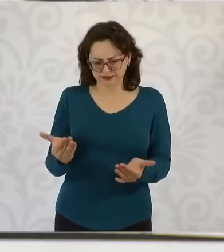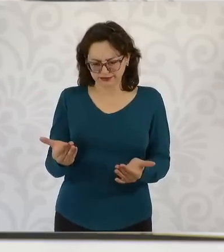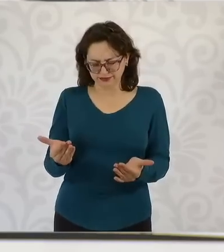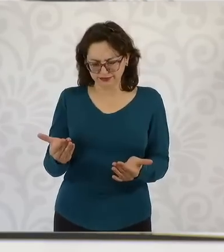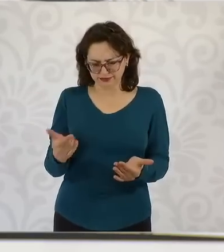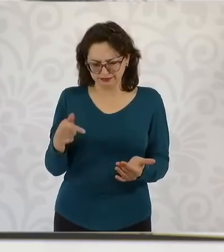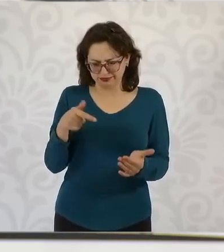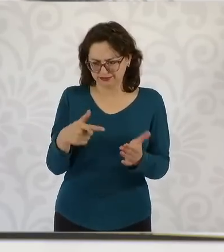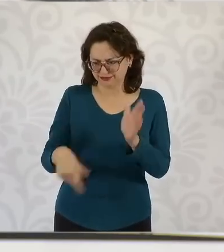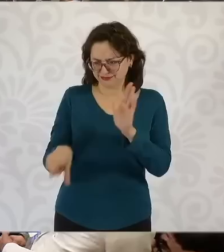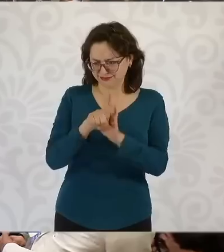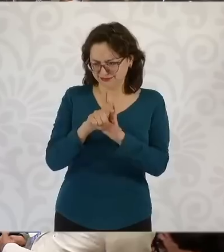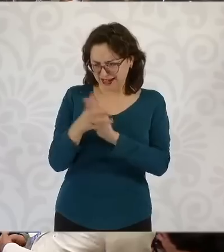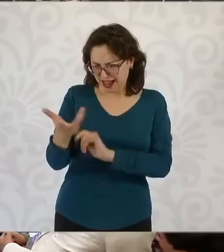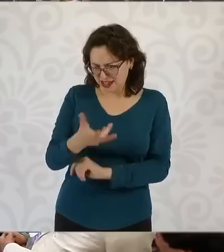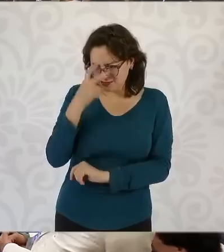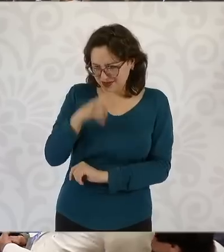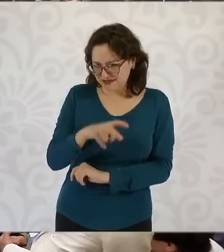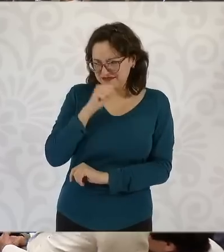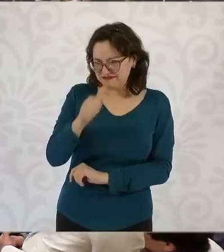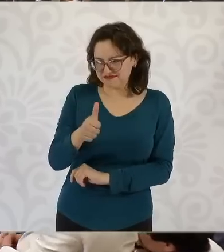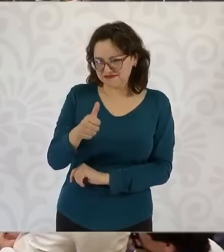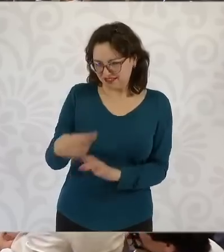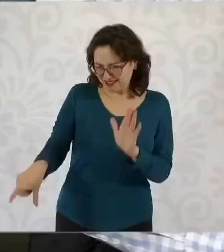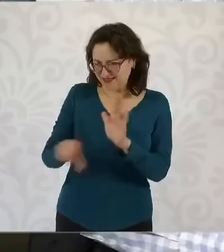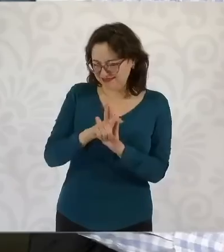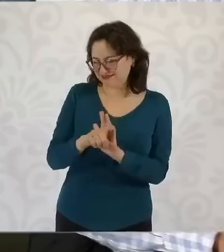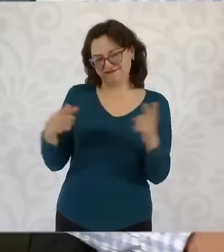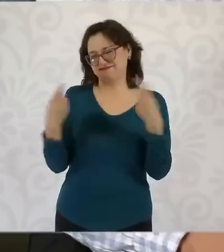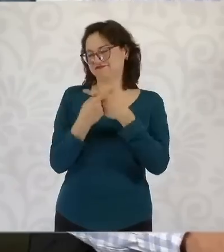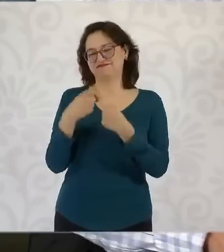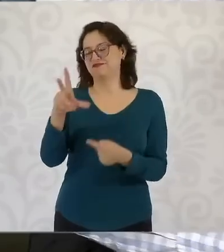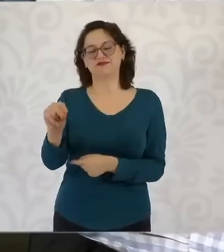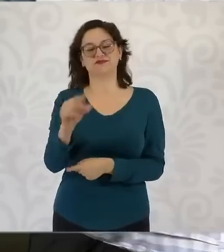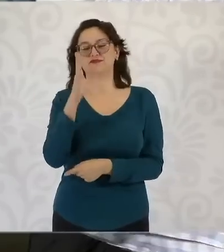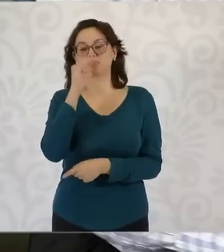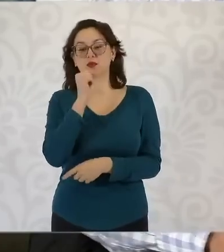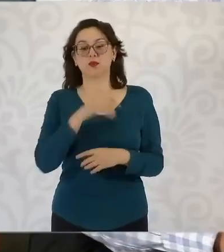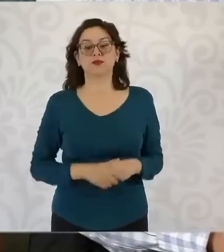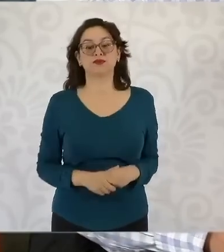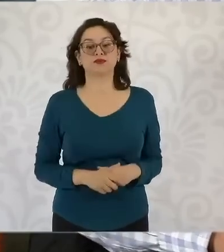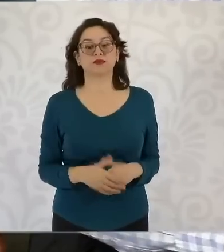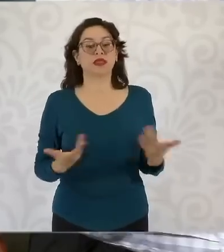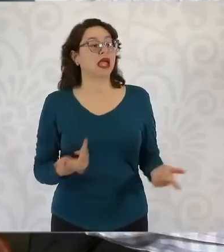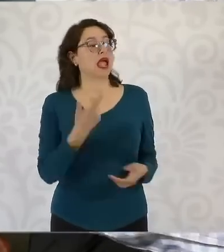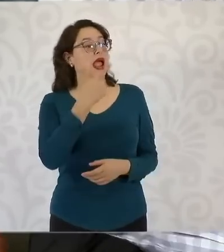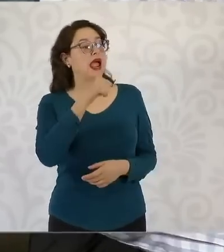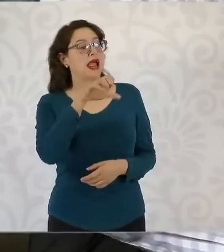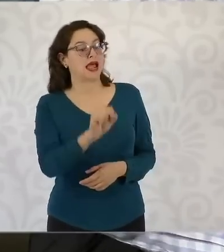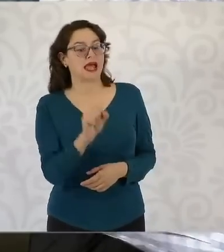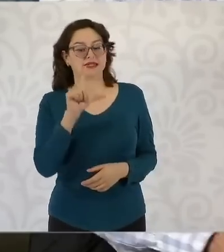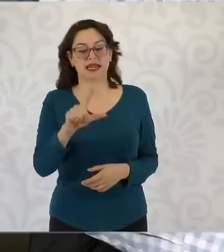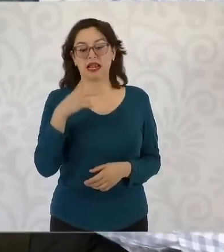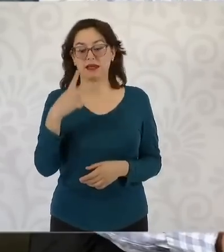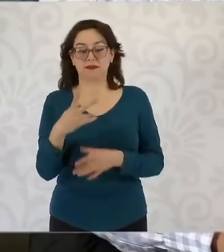México. Otra pregunta, Presidenta. La industria privada de gas LP acusa un trato injusto debido al esquema de precios máximos y a la